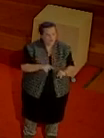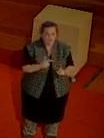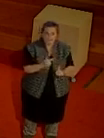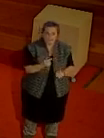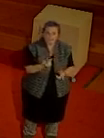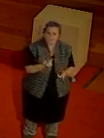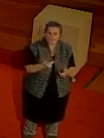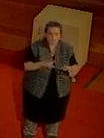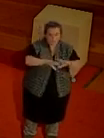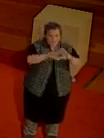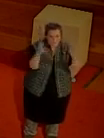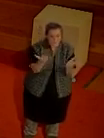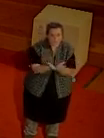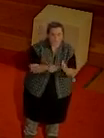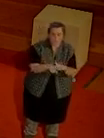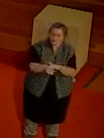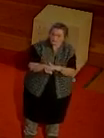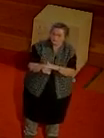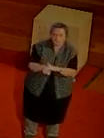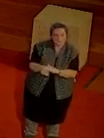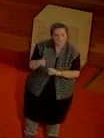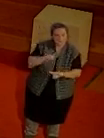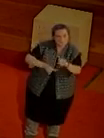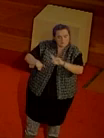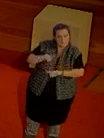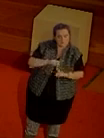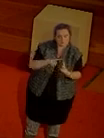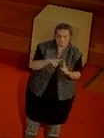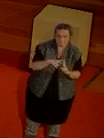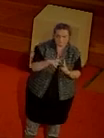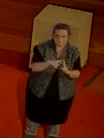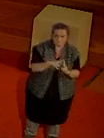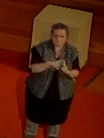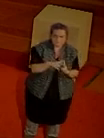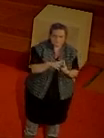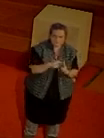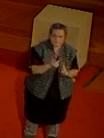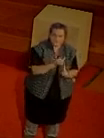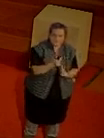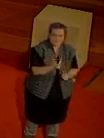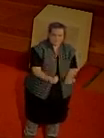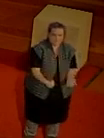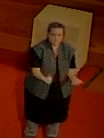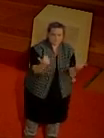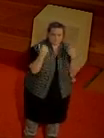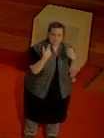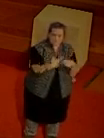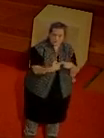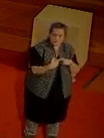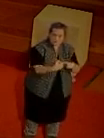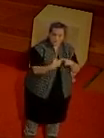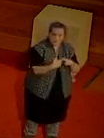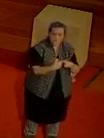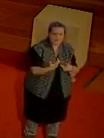mundo no digo ya resolverlos pero por lo menos gestionarlos eh compartiendo responsabilidades eh tanto